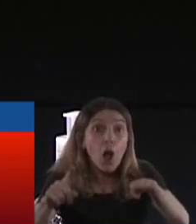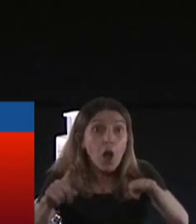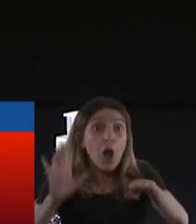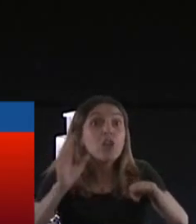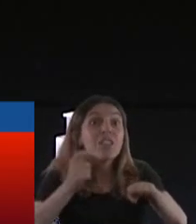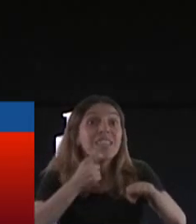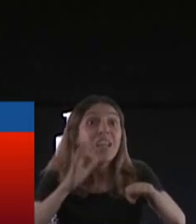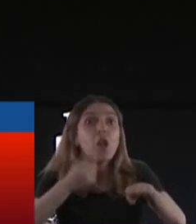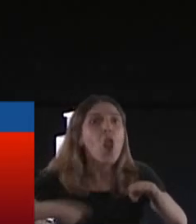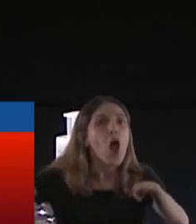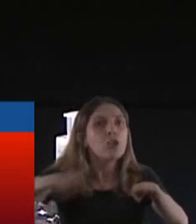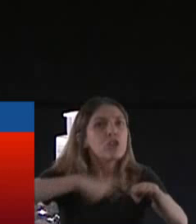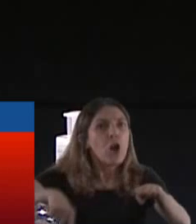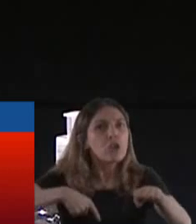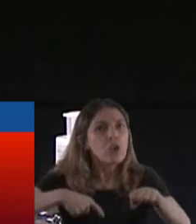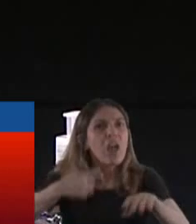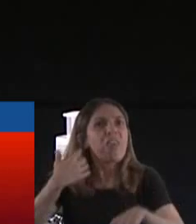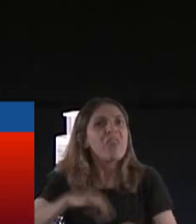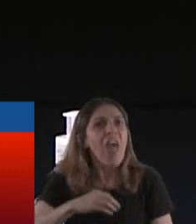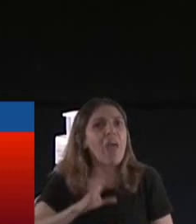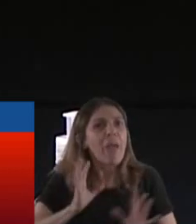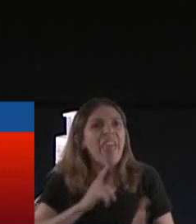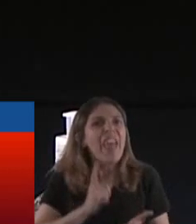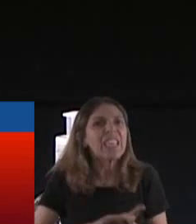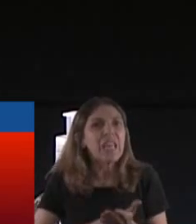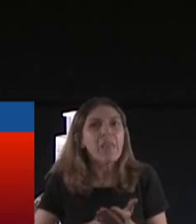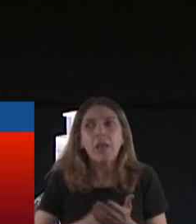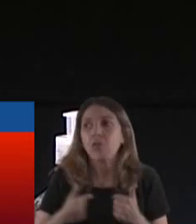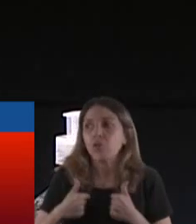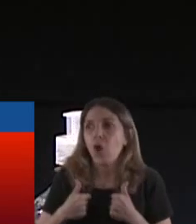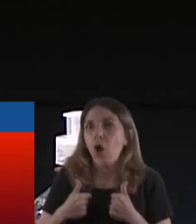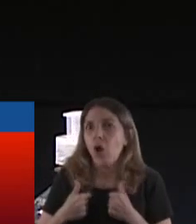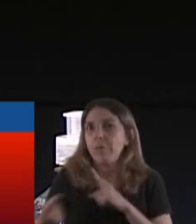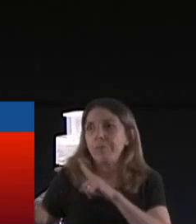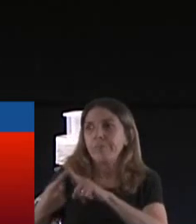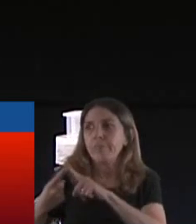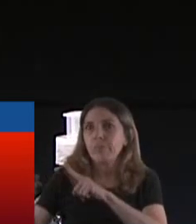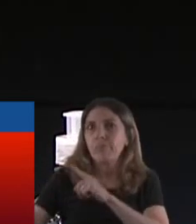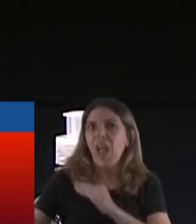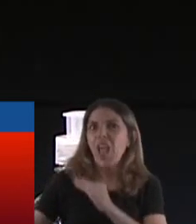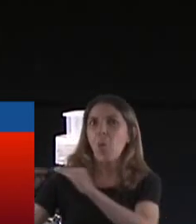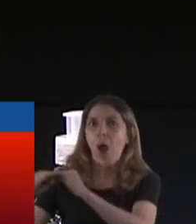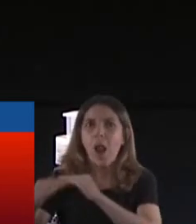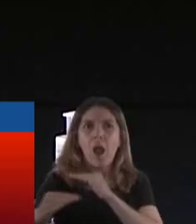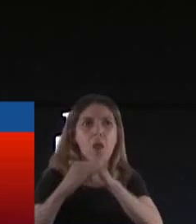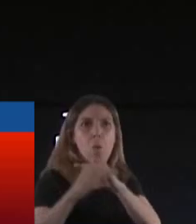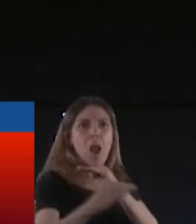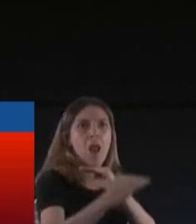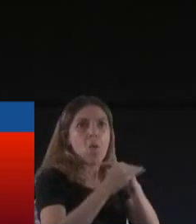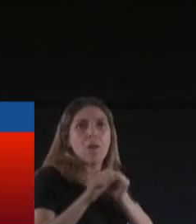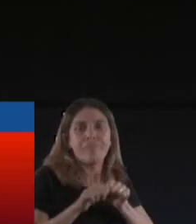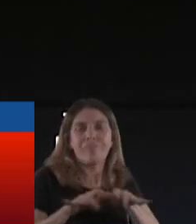nos decidimos a igualarnos entre nosotros. De otro modo, es más